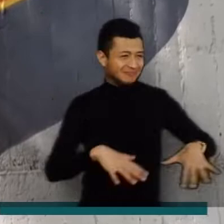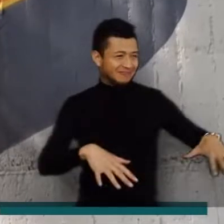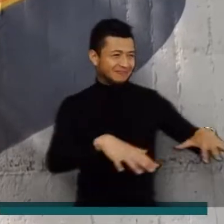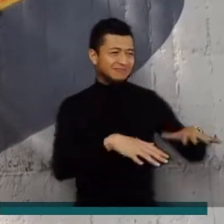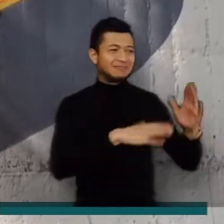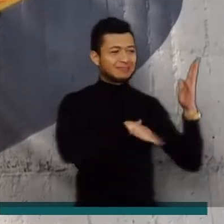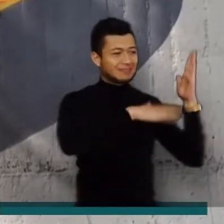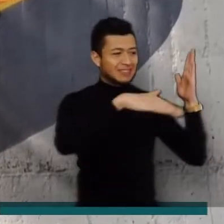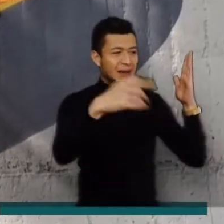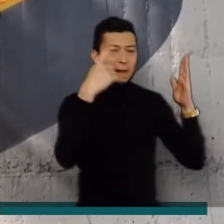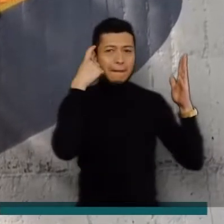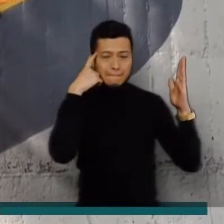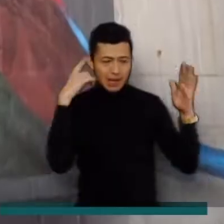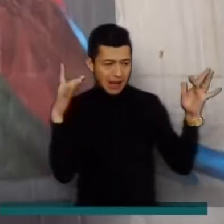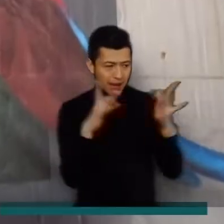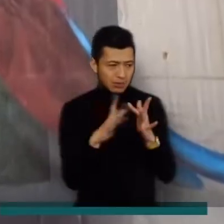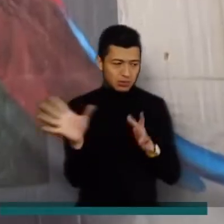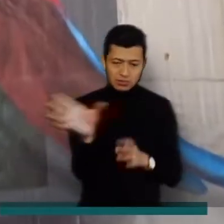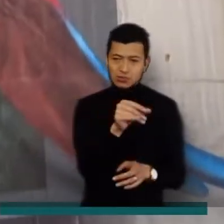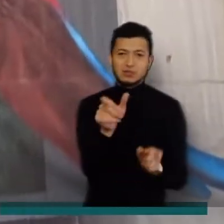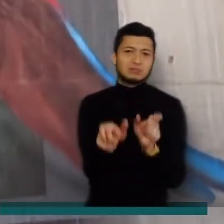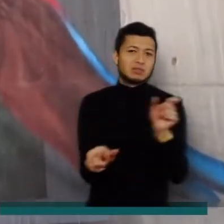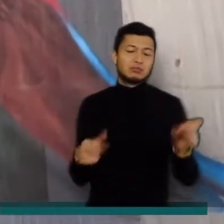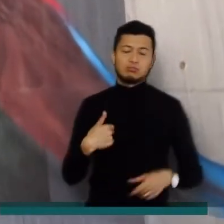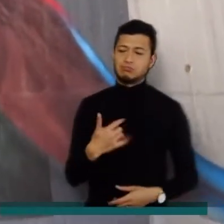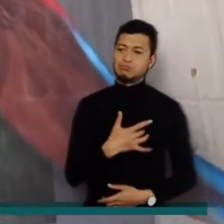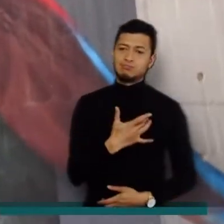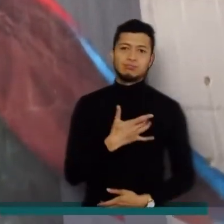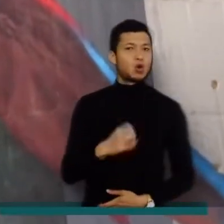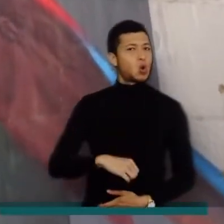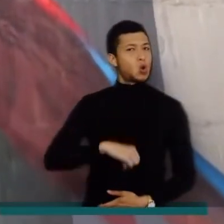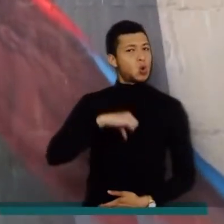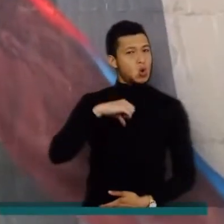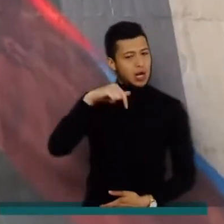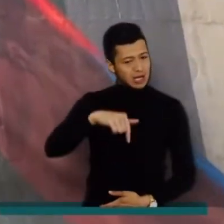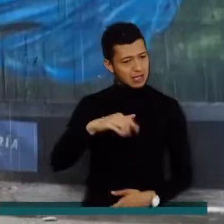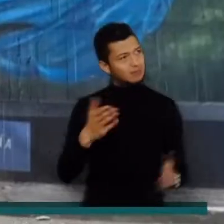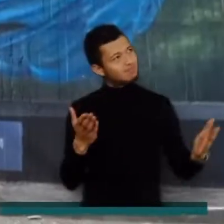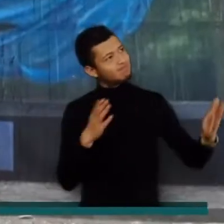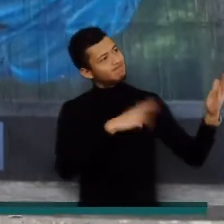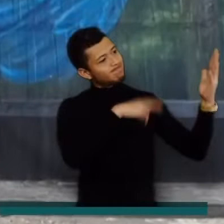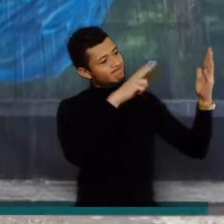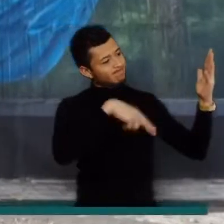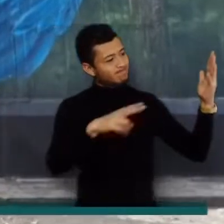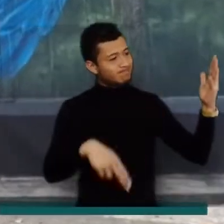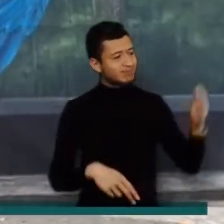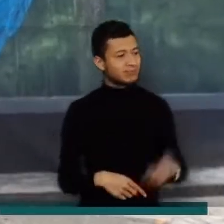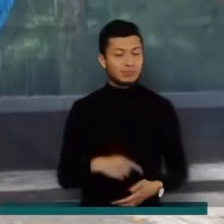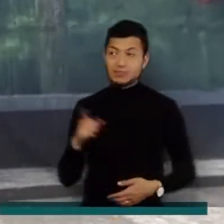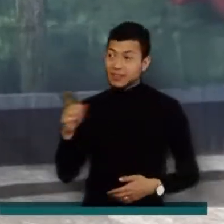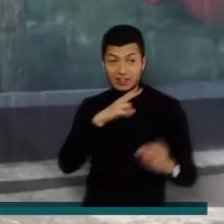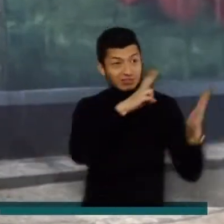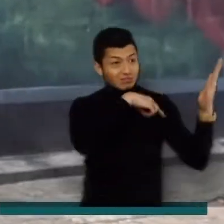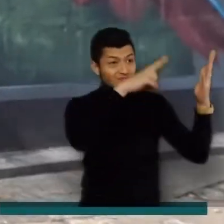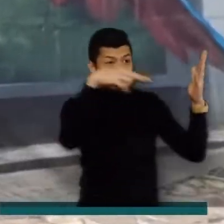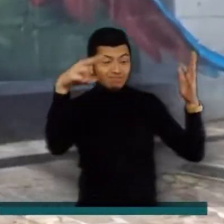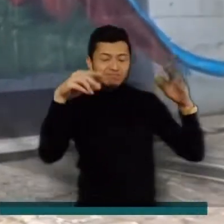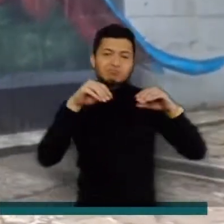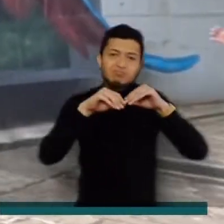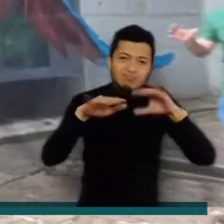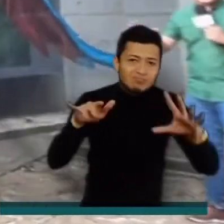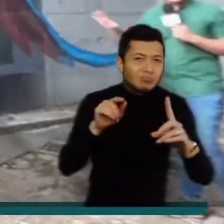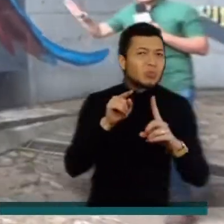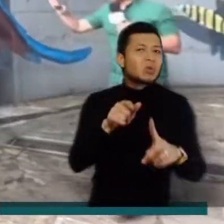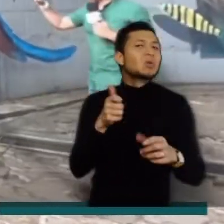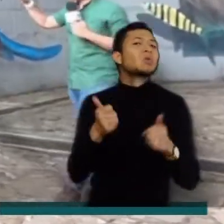son murales pensados para todo público me siento orgulloso dejar mi trabajo aquí plasmado estas pinturas tienen un trasfondo un